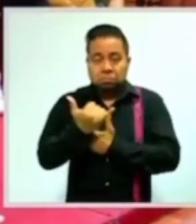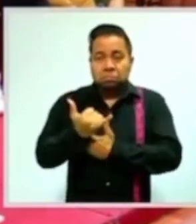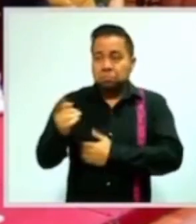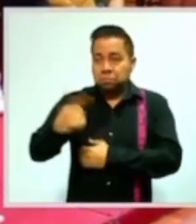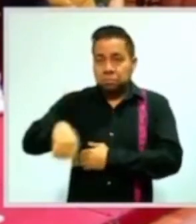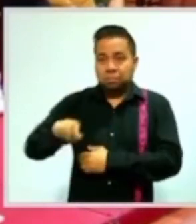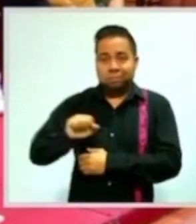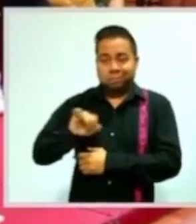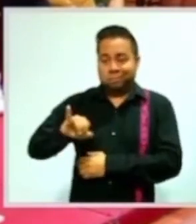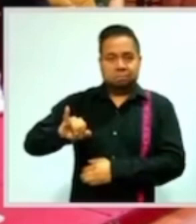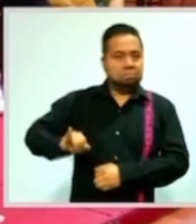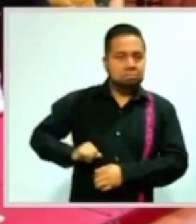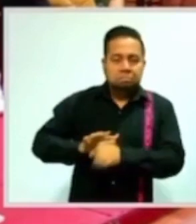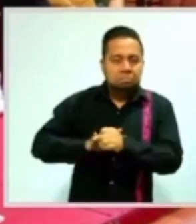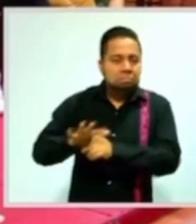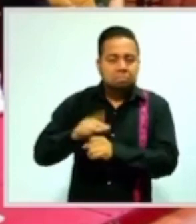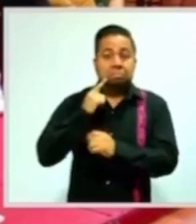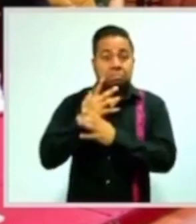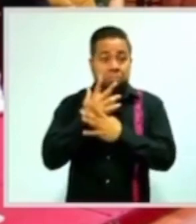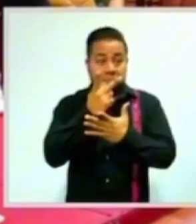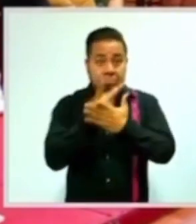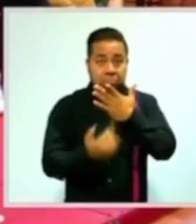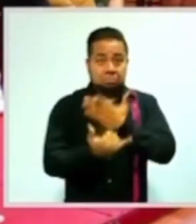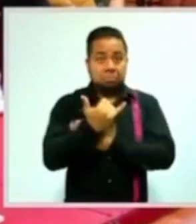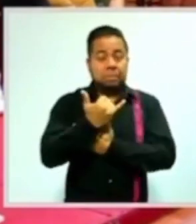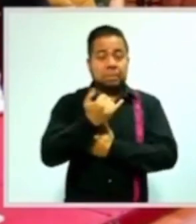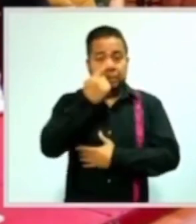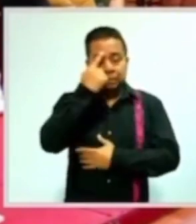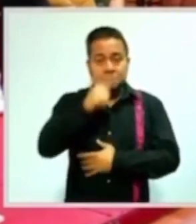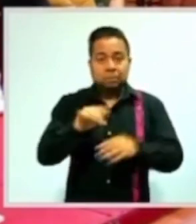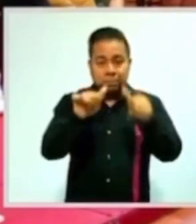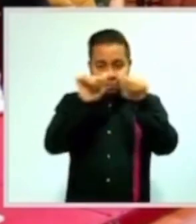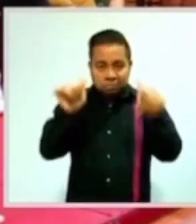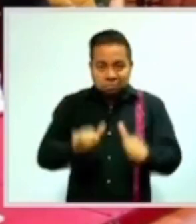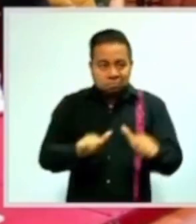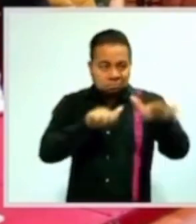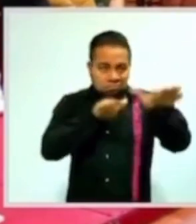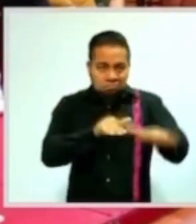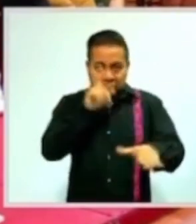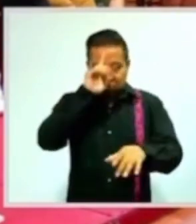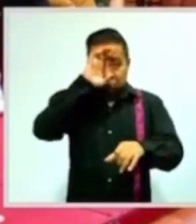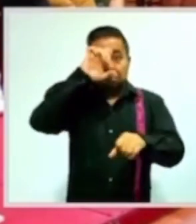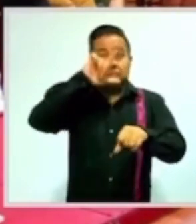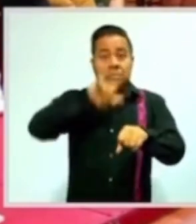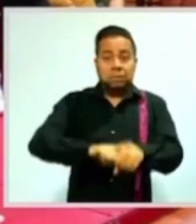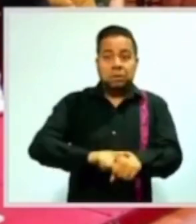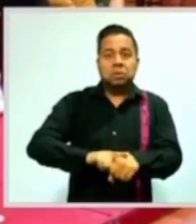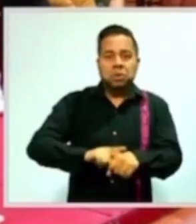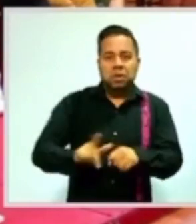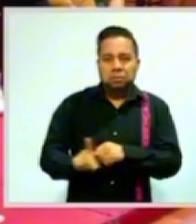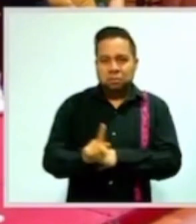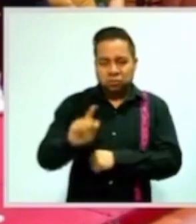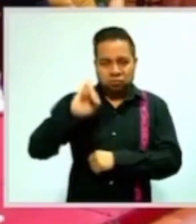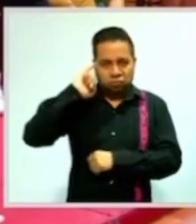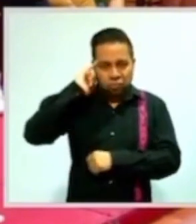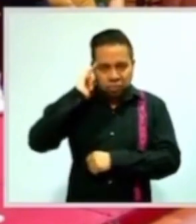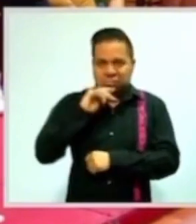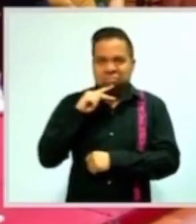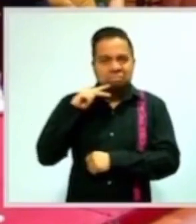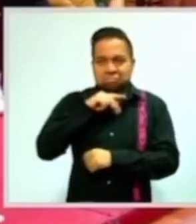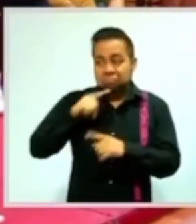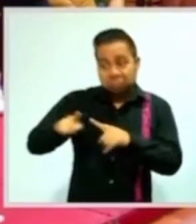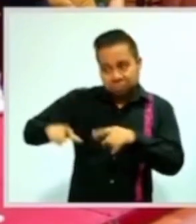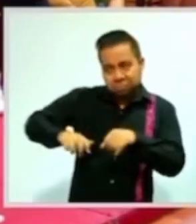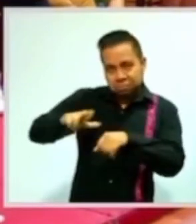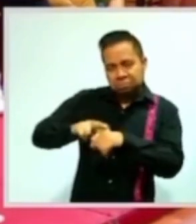mostraron muchísimo interés es el proyecto del arte ritual en las culturas originarias. Y ya pronto el señor